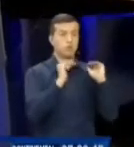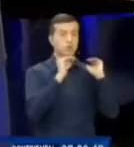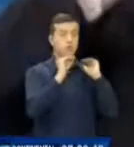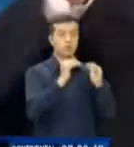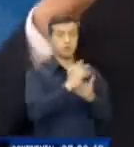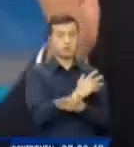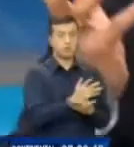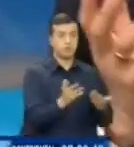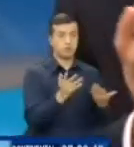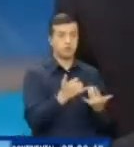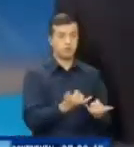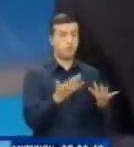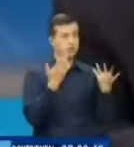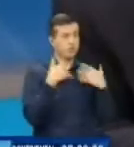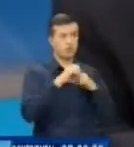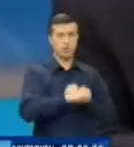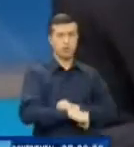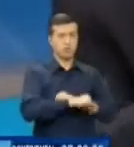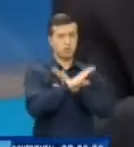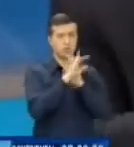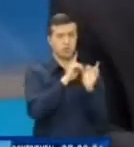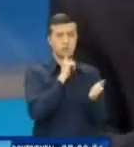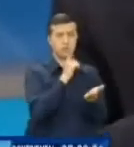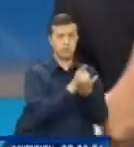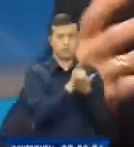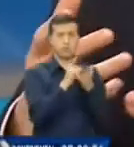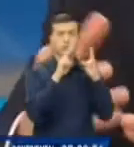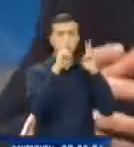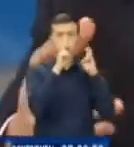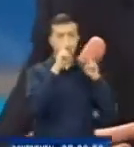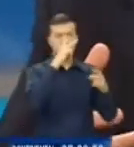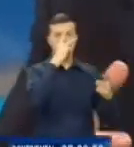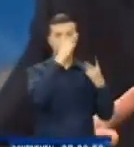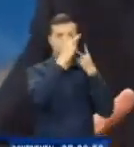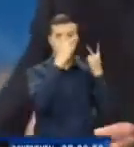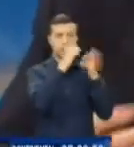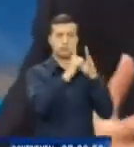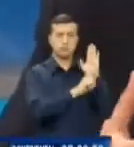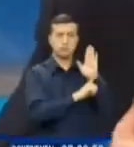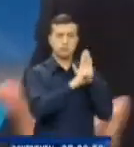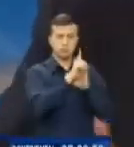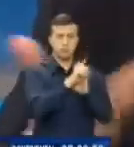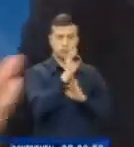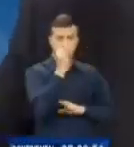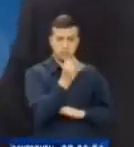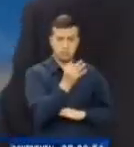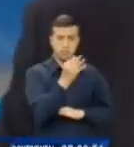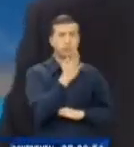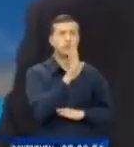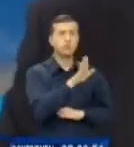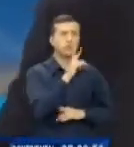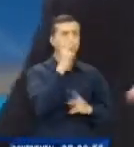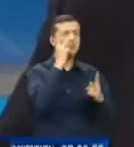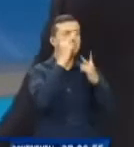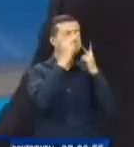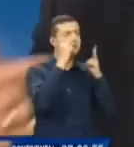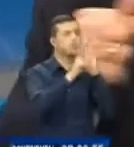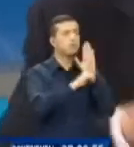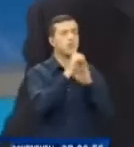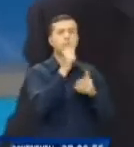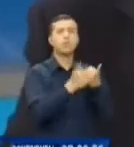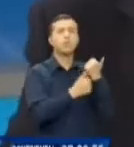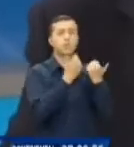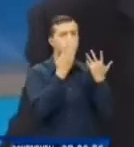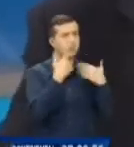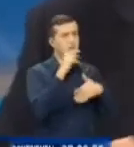está conceptualizado esto en el marco de una visión de desarrollo y si es así cuál es esa visión de desarrollo para haber llegado